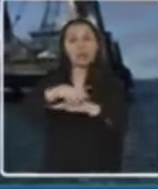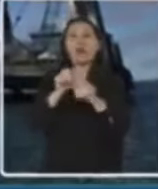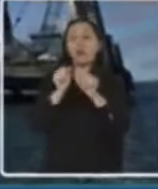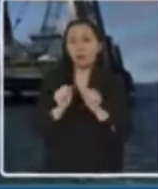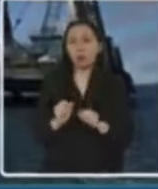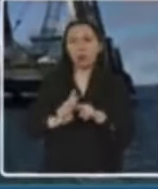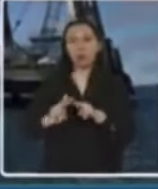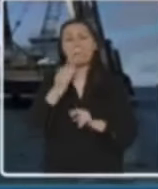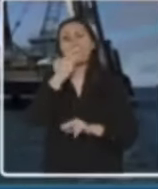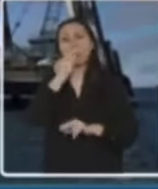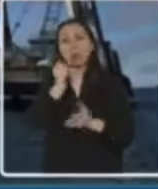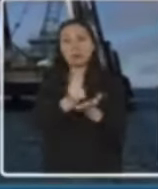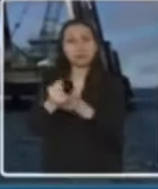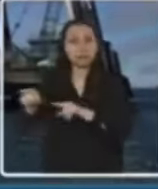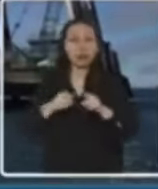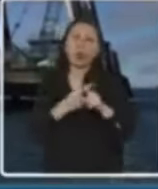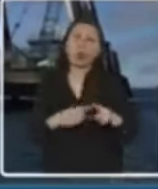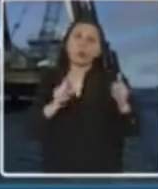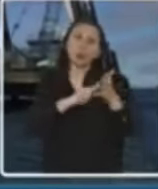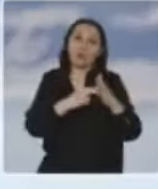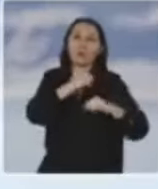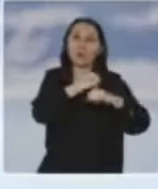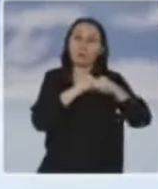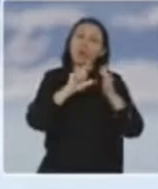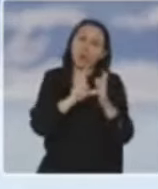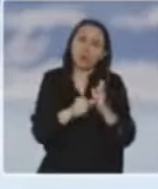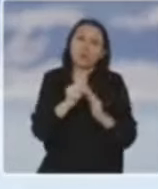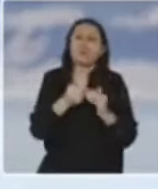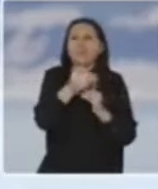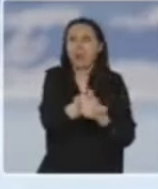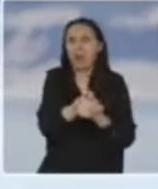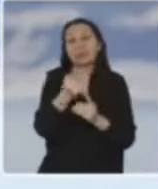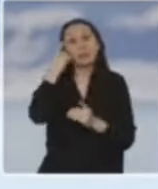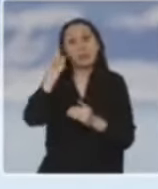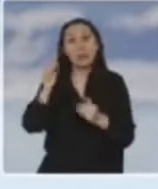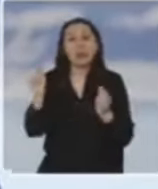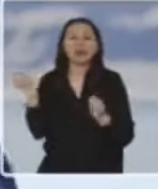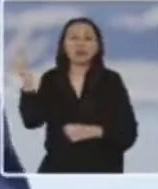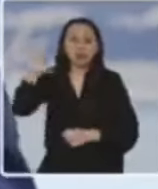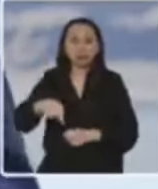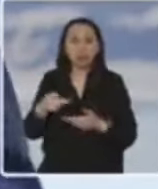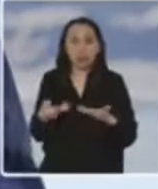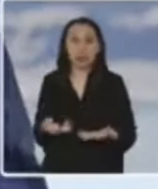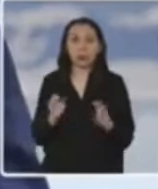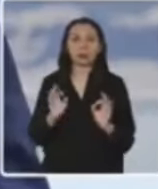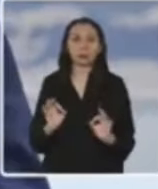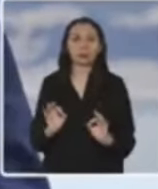pueden solucionar con mejor gestión hay otros que son más estructurales y que nos vamos a demorar más pero estoy aquí justamente